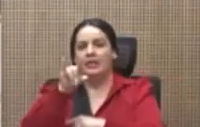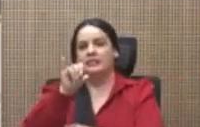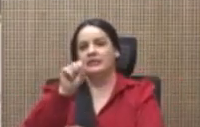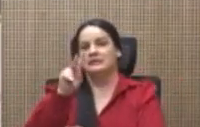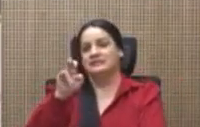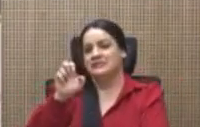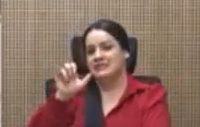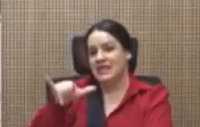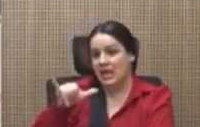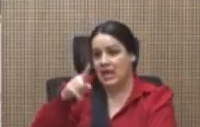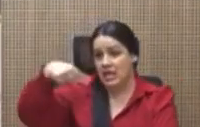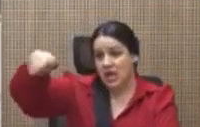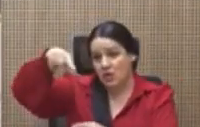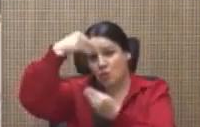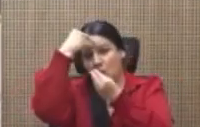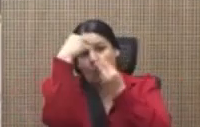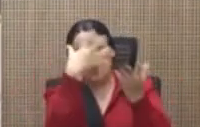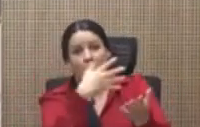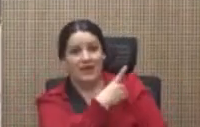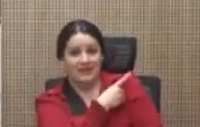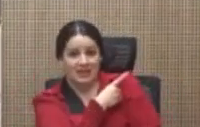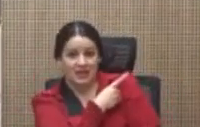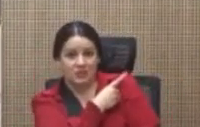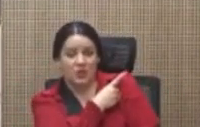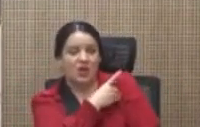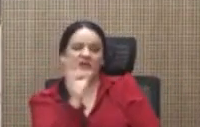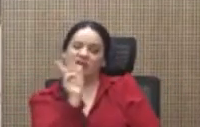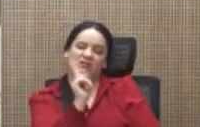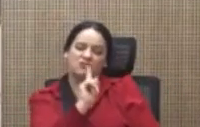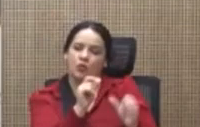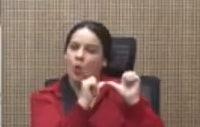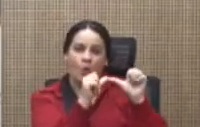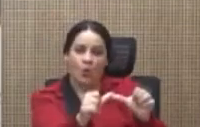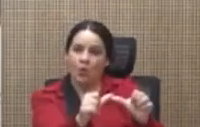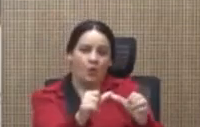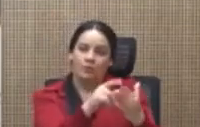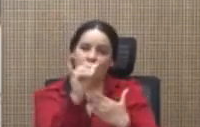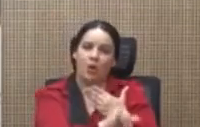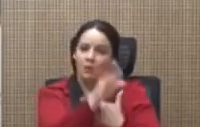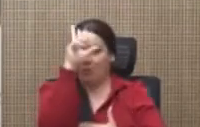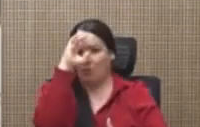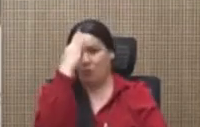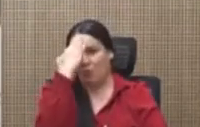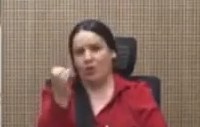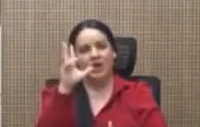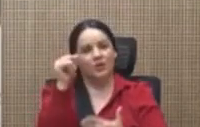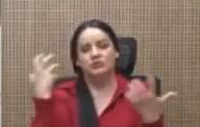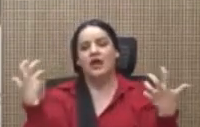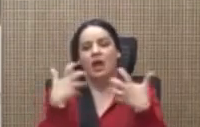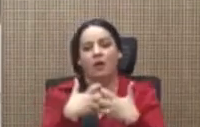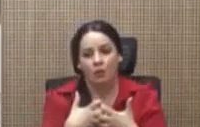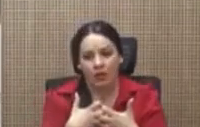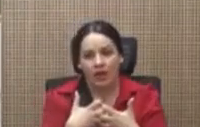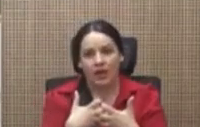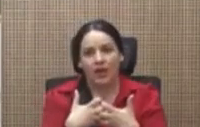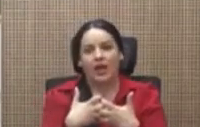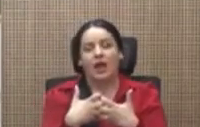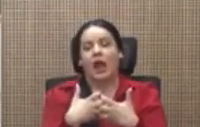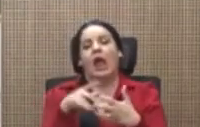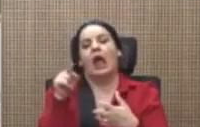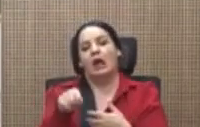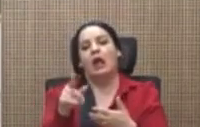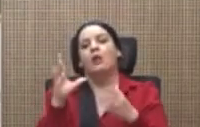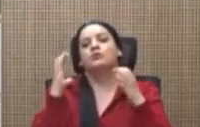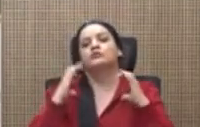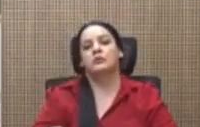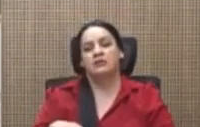seguirían con el proyecto porque no se adecuaba a la oferta que tienen para su público pregunta que se hace uno donde o